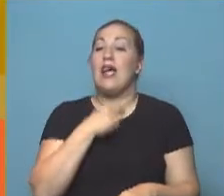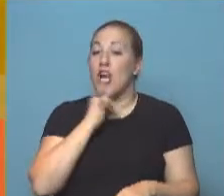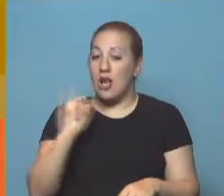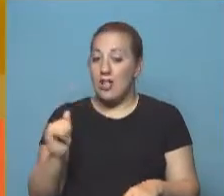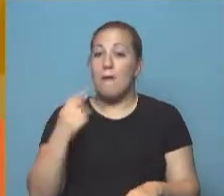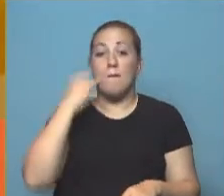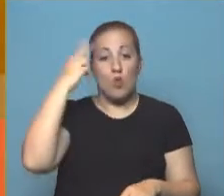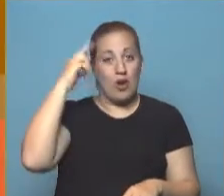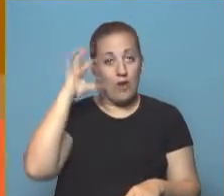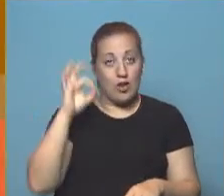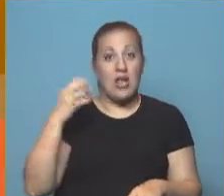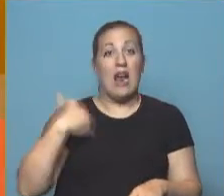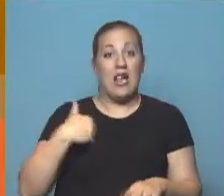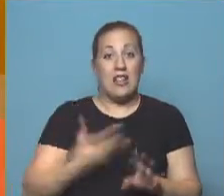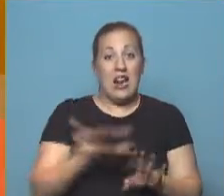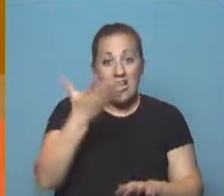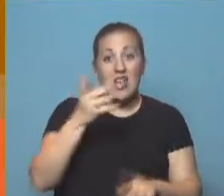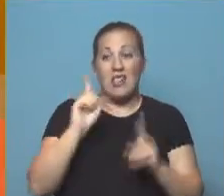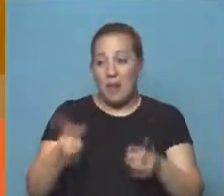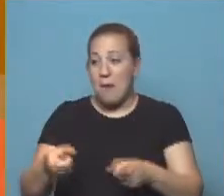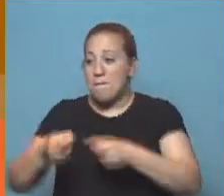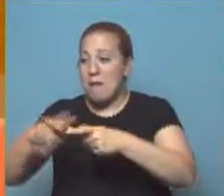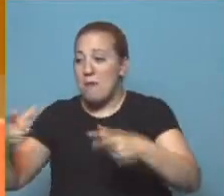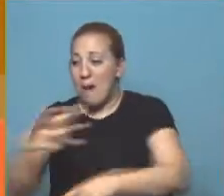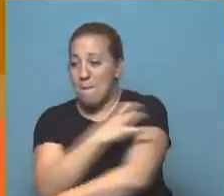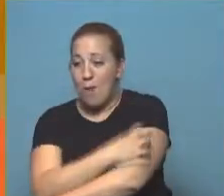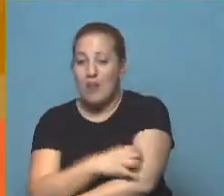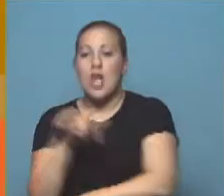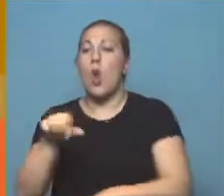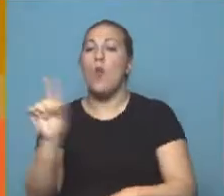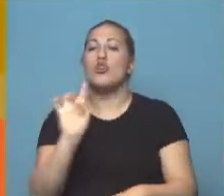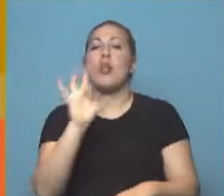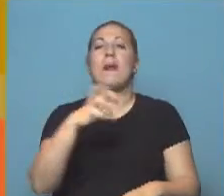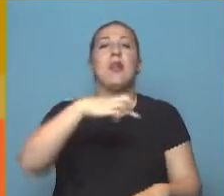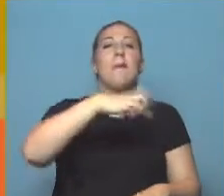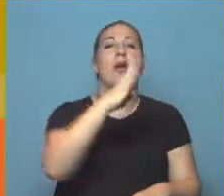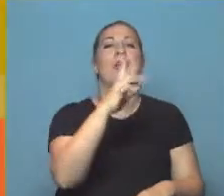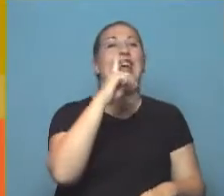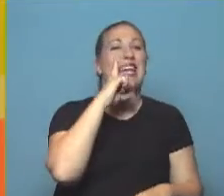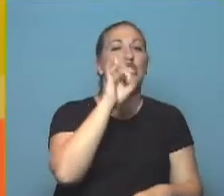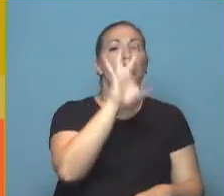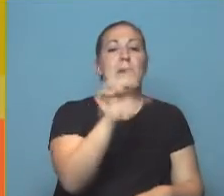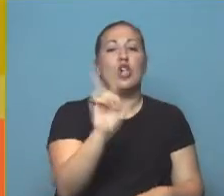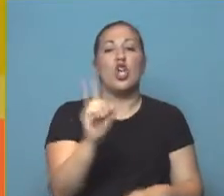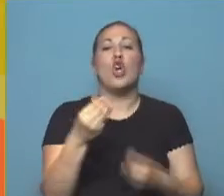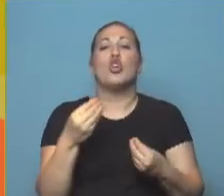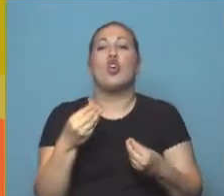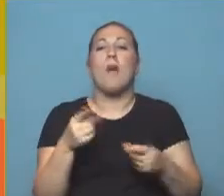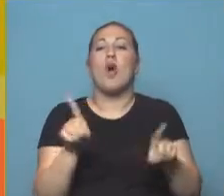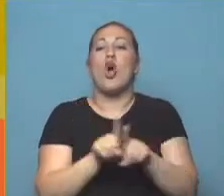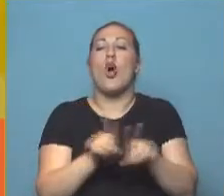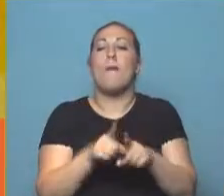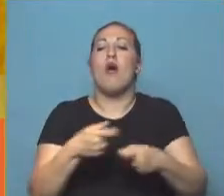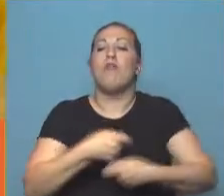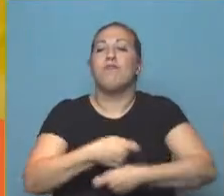la Argentina crecía y sin embargo crecía la pobreza. Acá la discusión no es solamente cómo crece el PBI, el Producto Bruto, sino cómo se distribuye, cómo se reparte. Hay